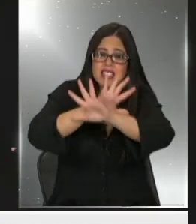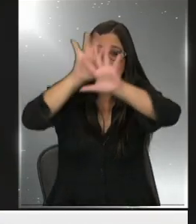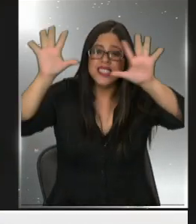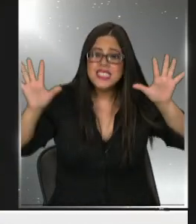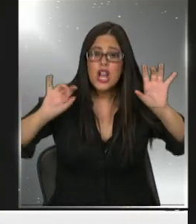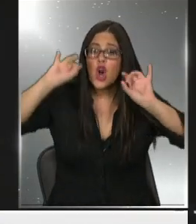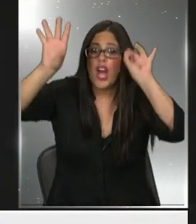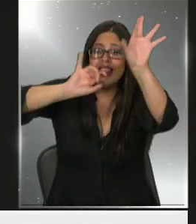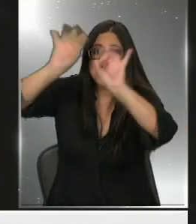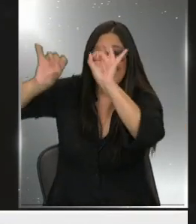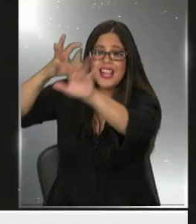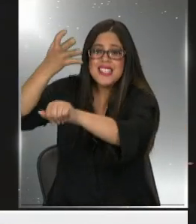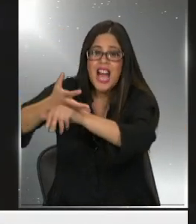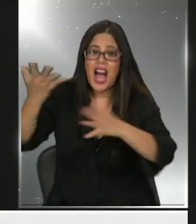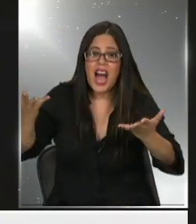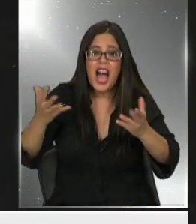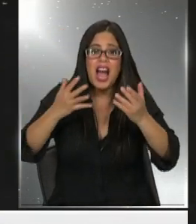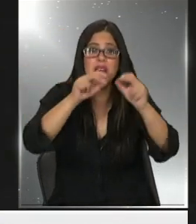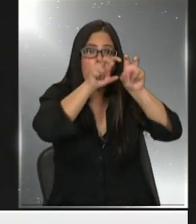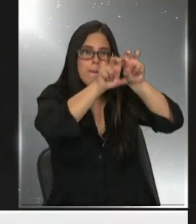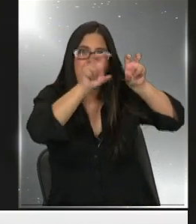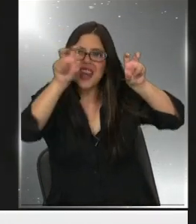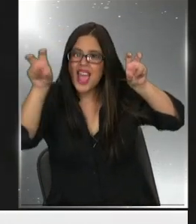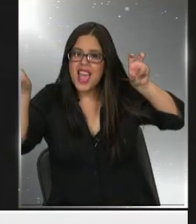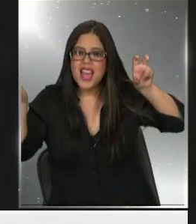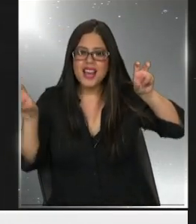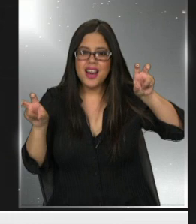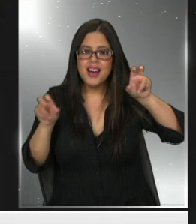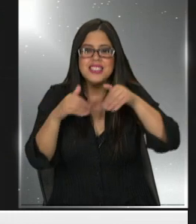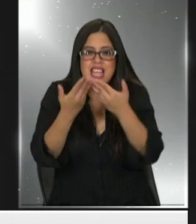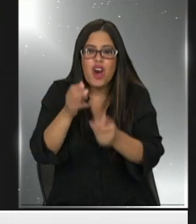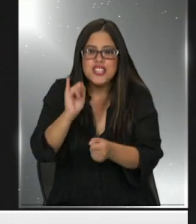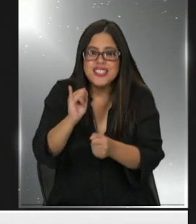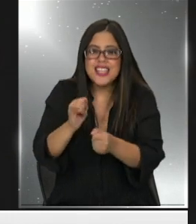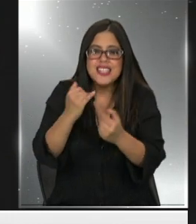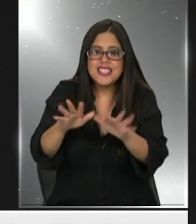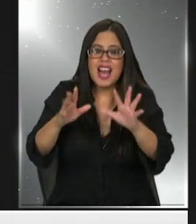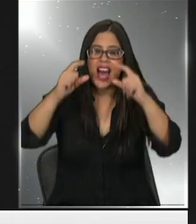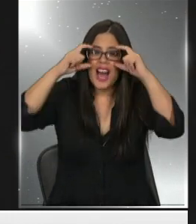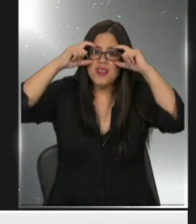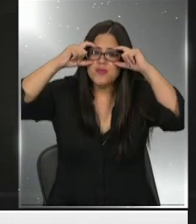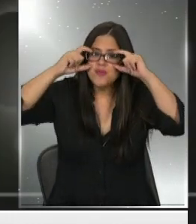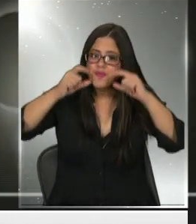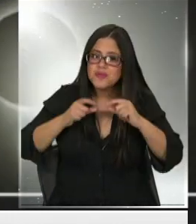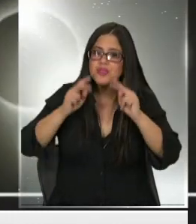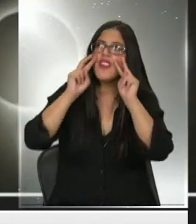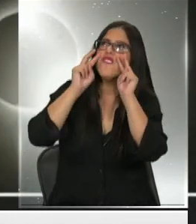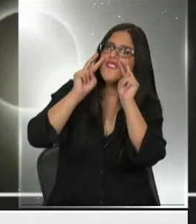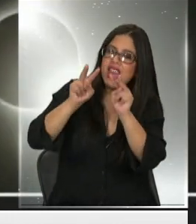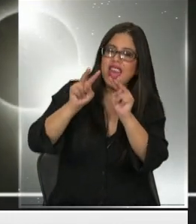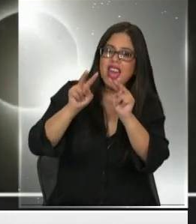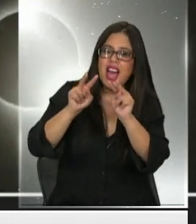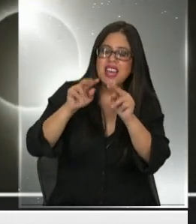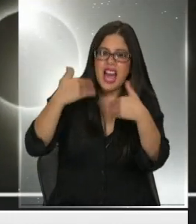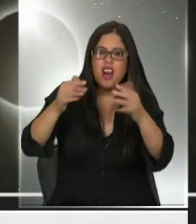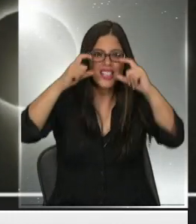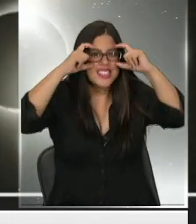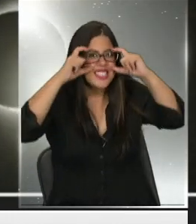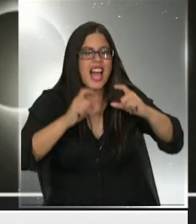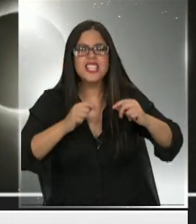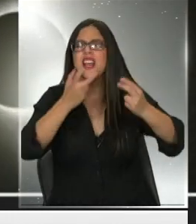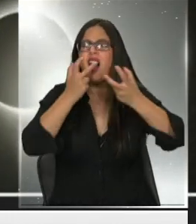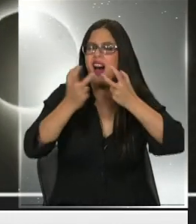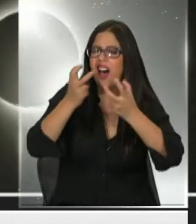las estrellas, los planetas. Y ahora sí, sáquense los anteojos. Sin anteojos.